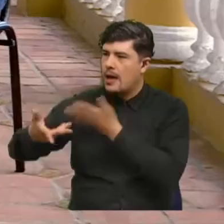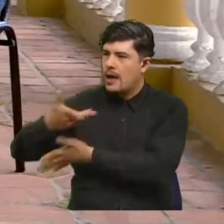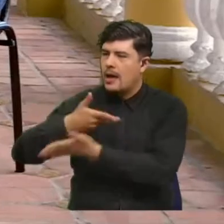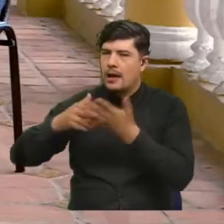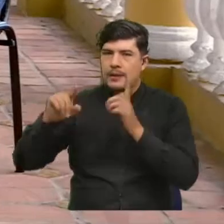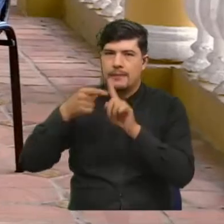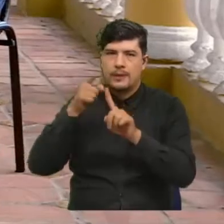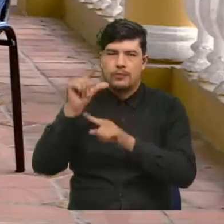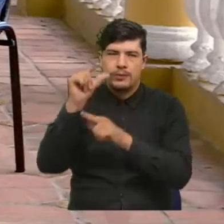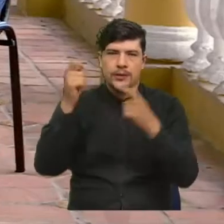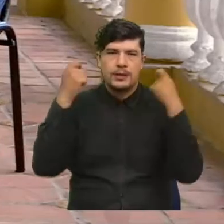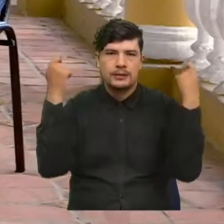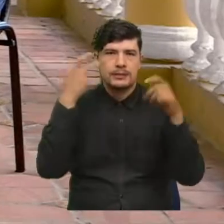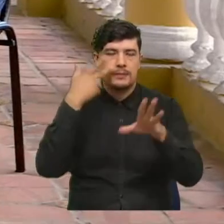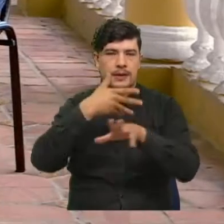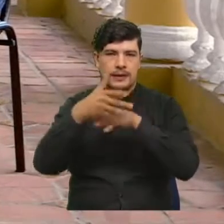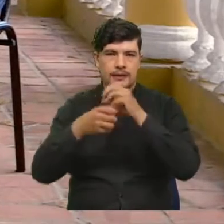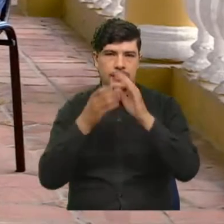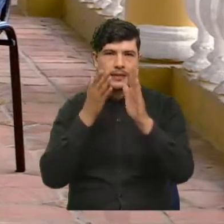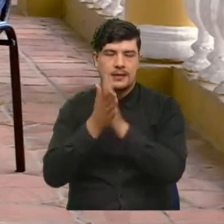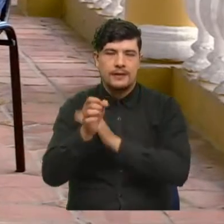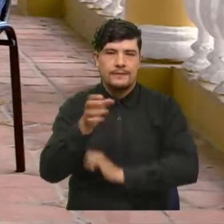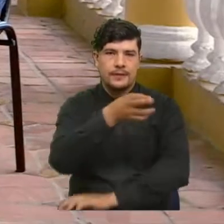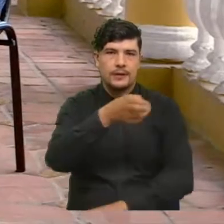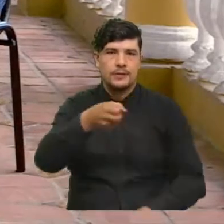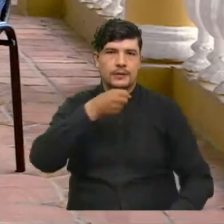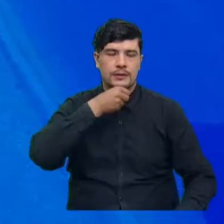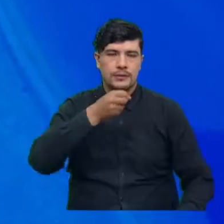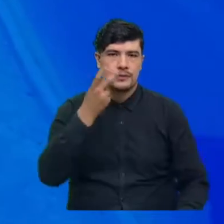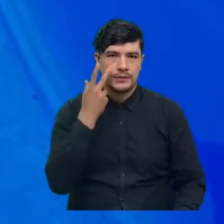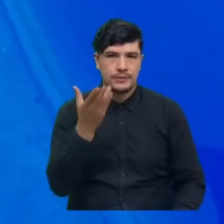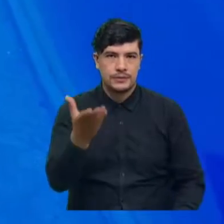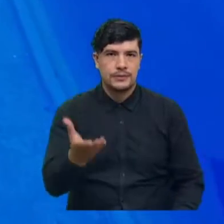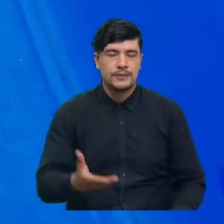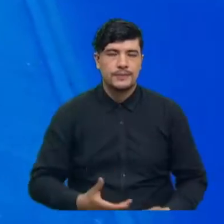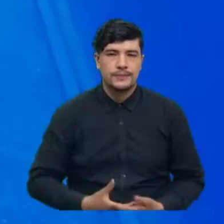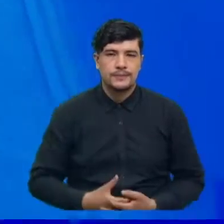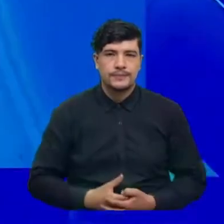a hacer una pequeña pausa aquí en esta especial de oriente noticias y te regresamos